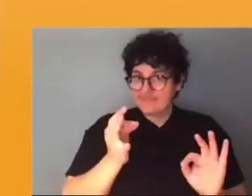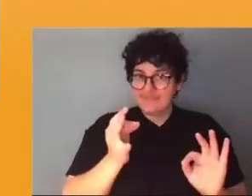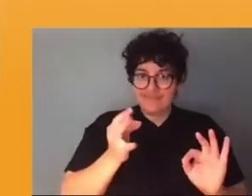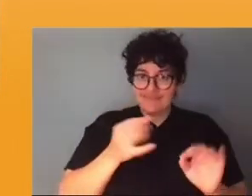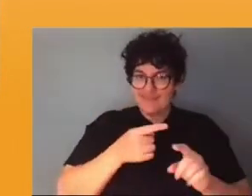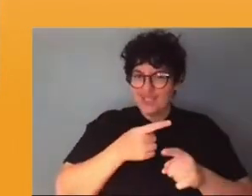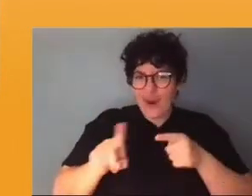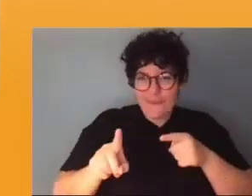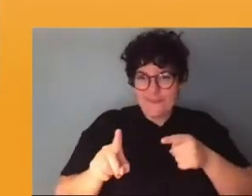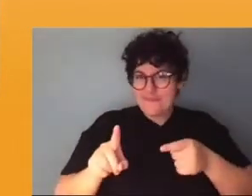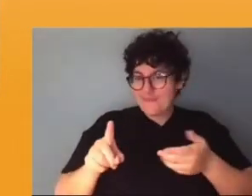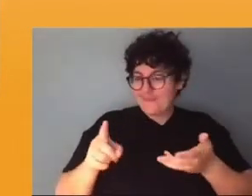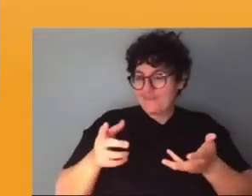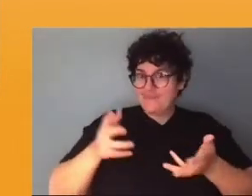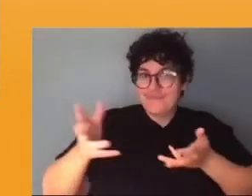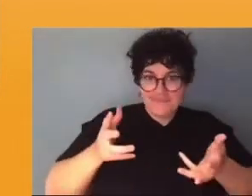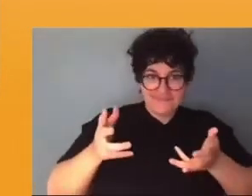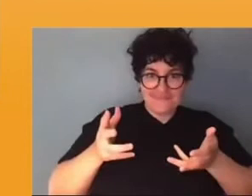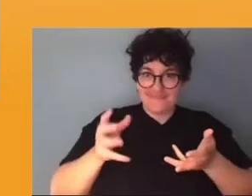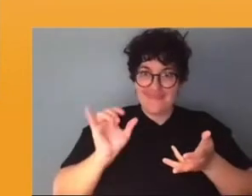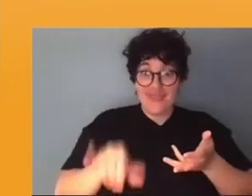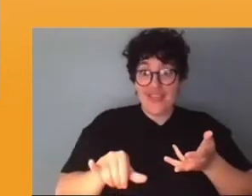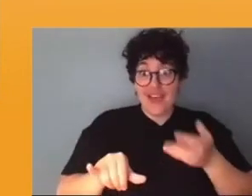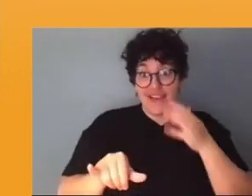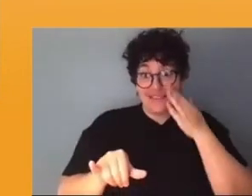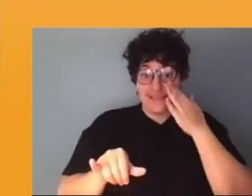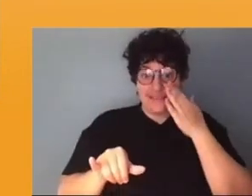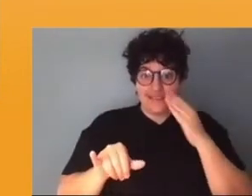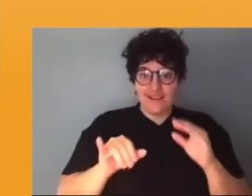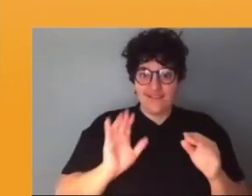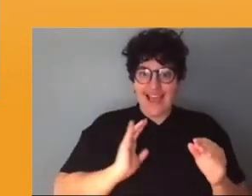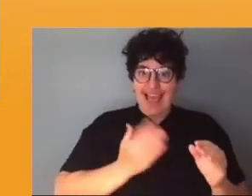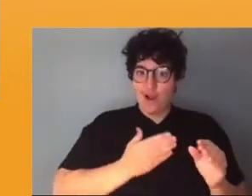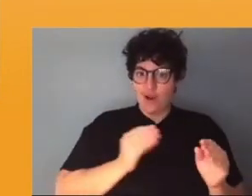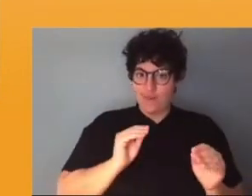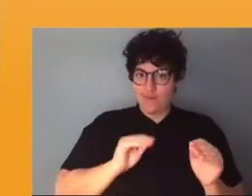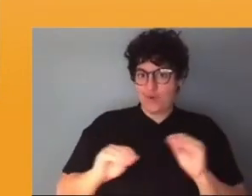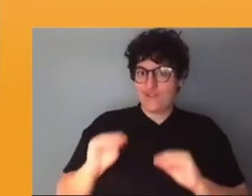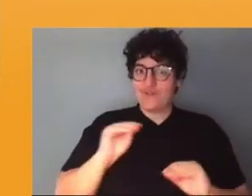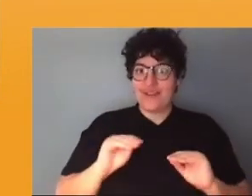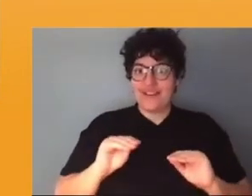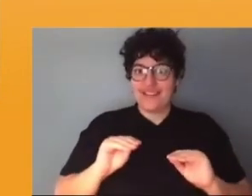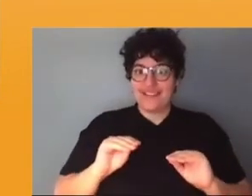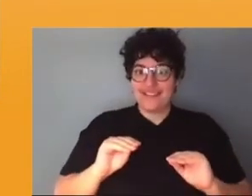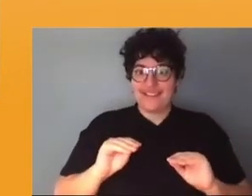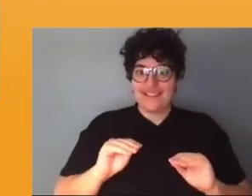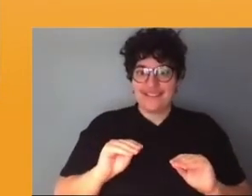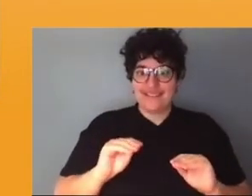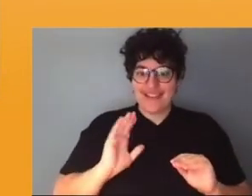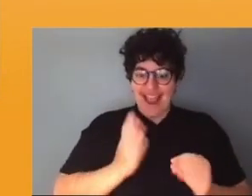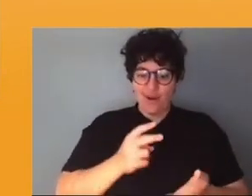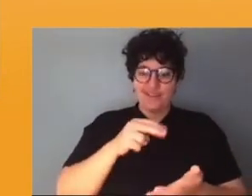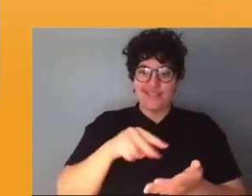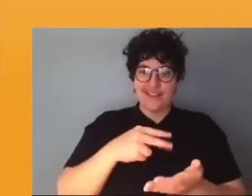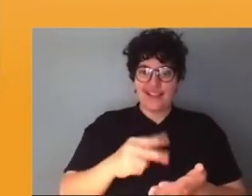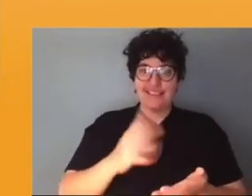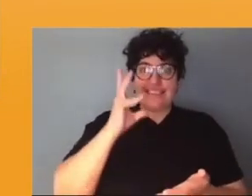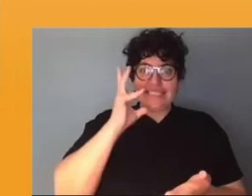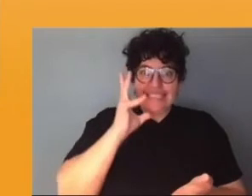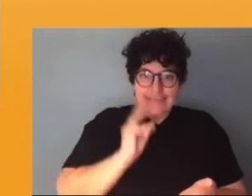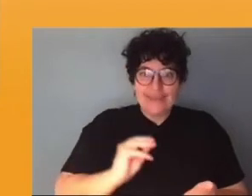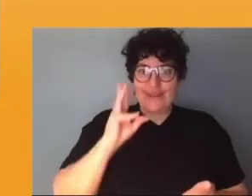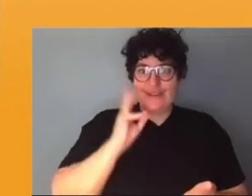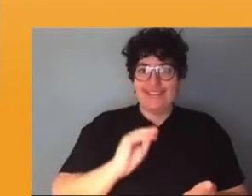lo limpio de ese movimiento y la experiencia de esa danza es lo que lo lleva a ser algo tan